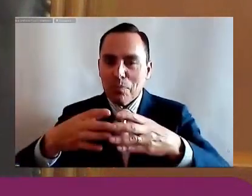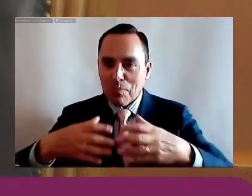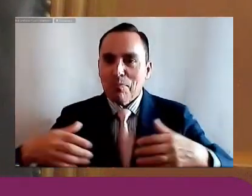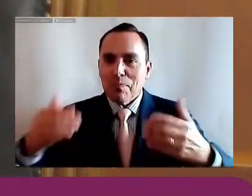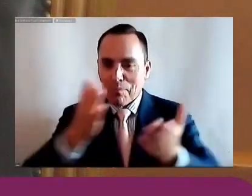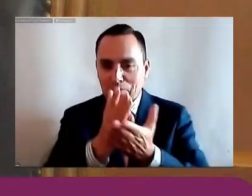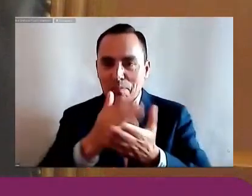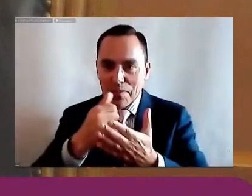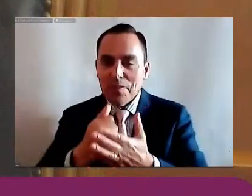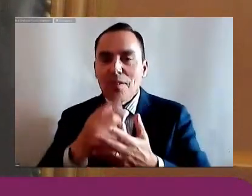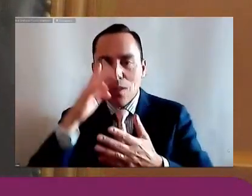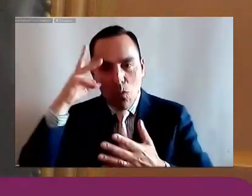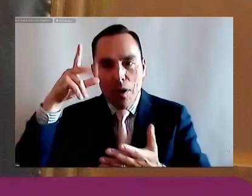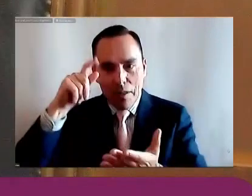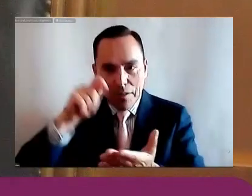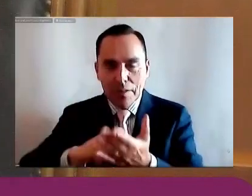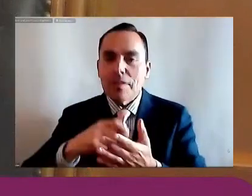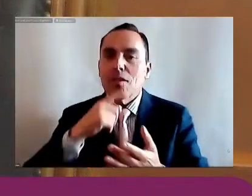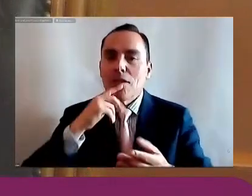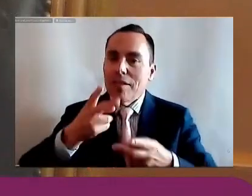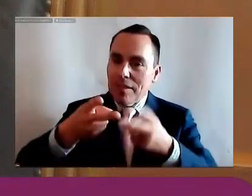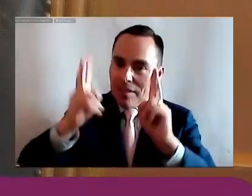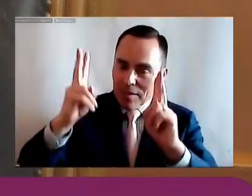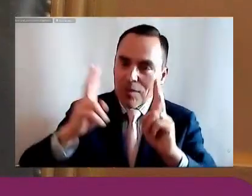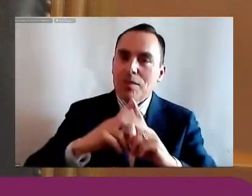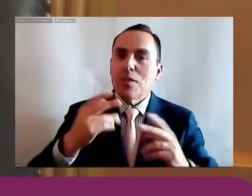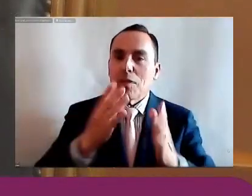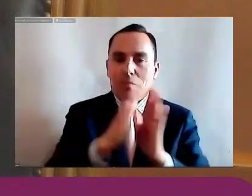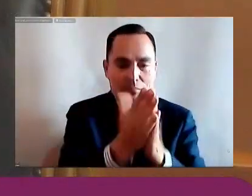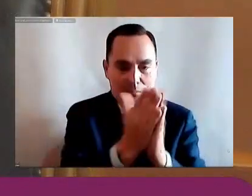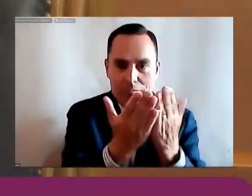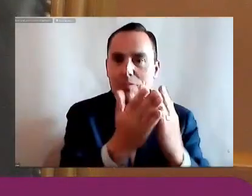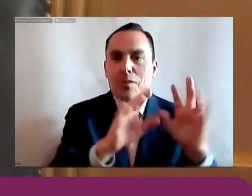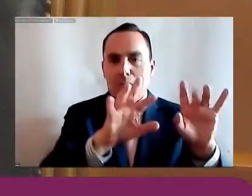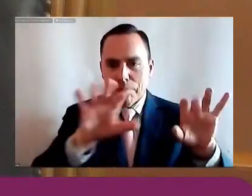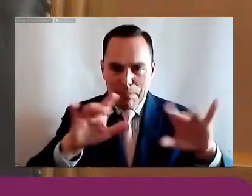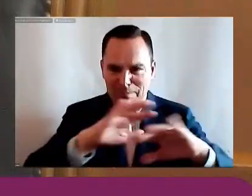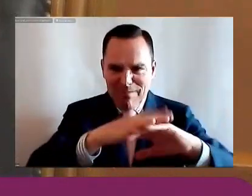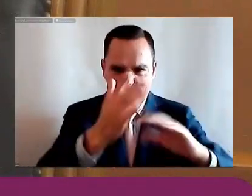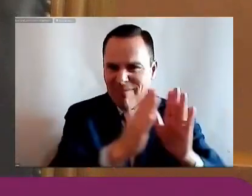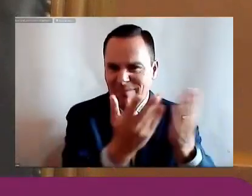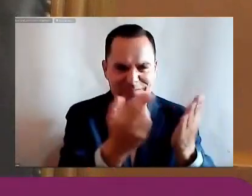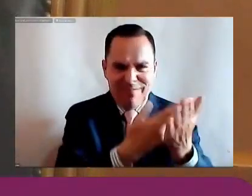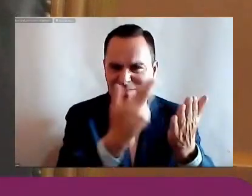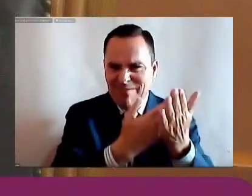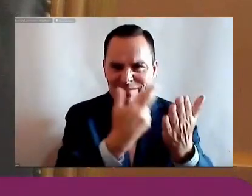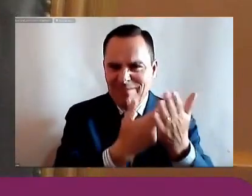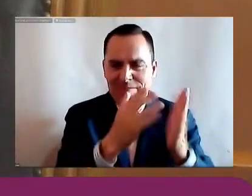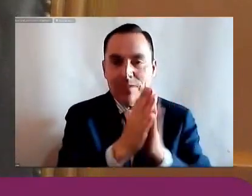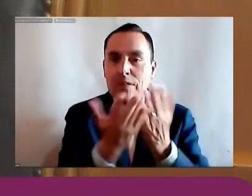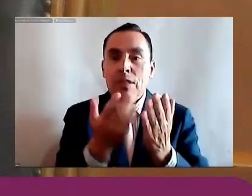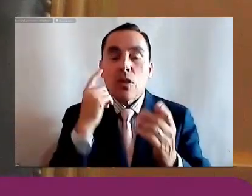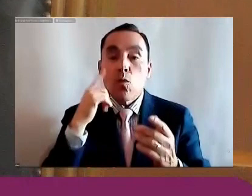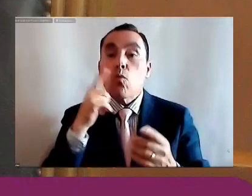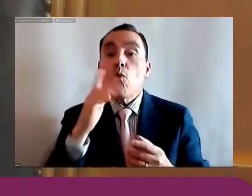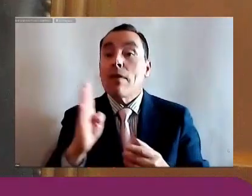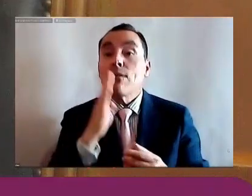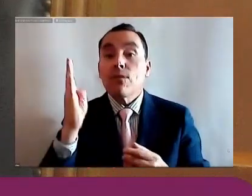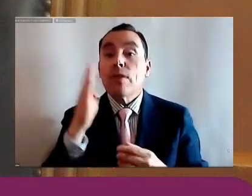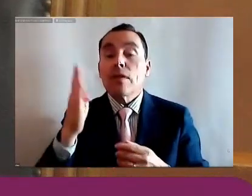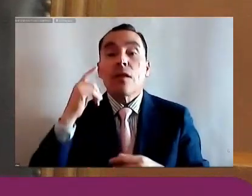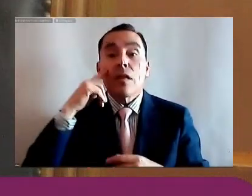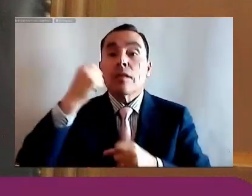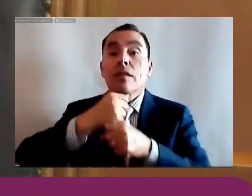en distintas áreas del derecho, publicaciones que se hacen, todavía yo diría muy basadas en lo que se está haciendo en la